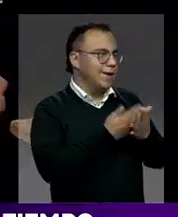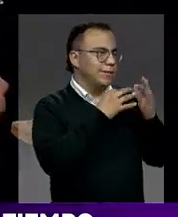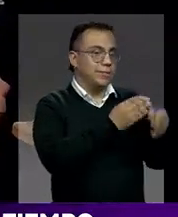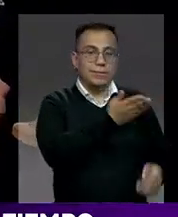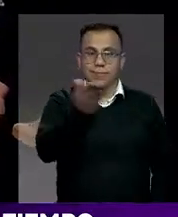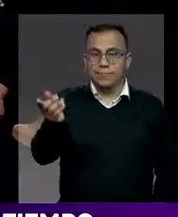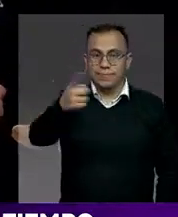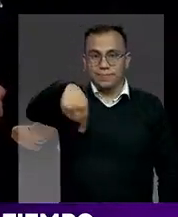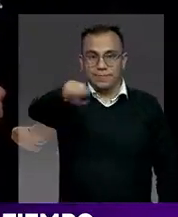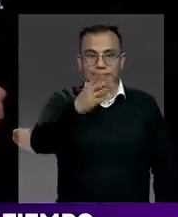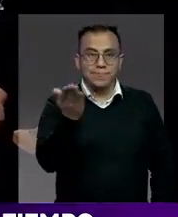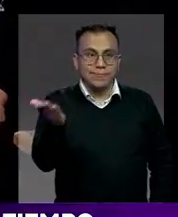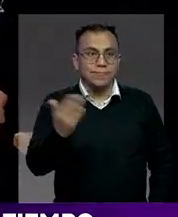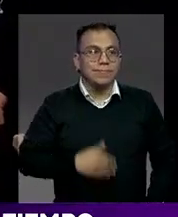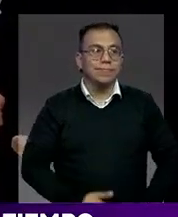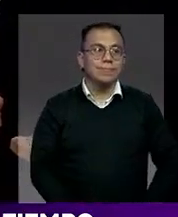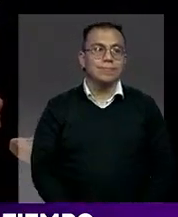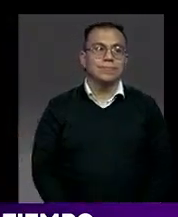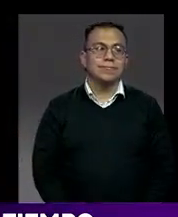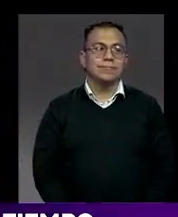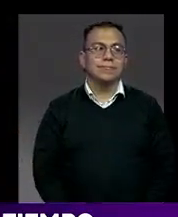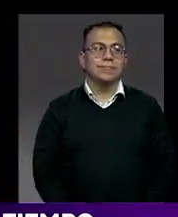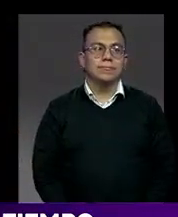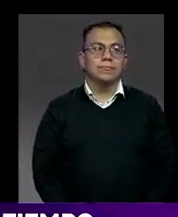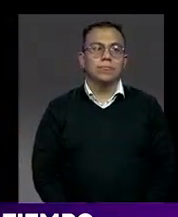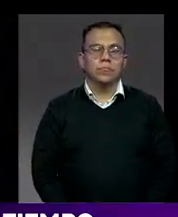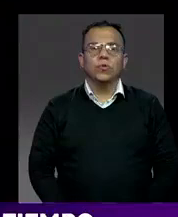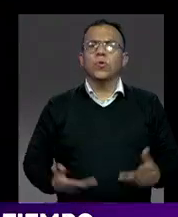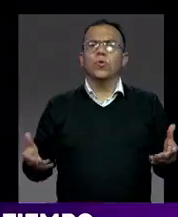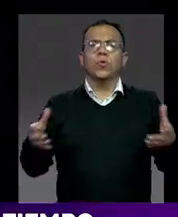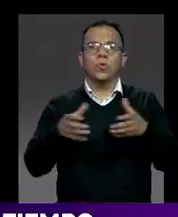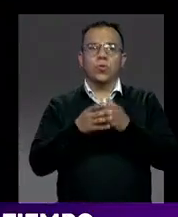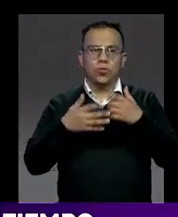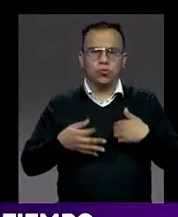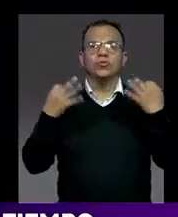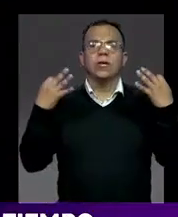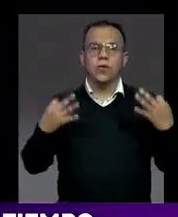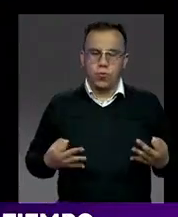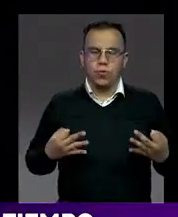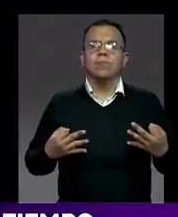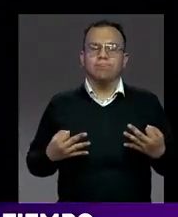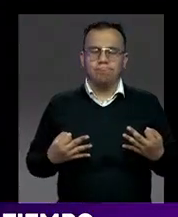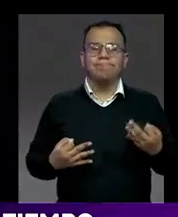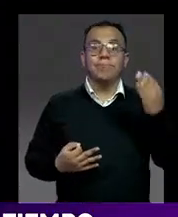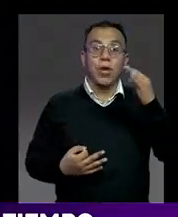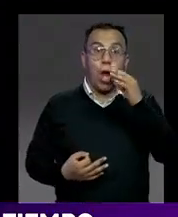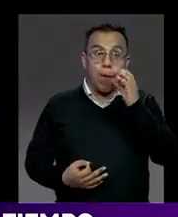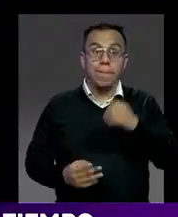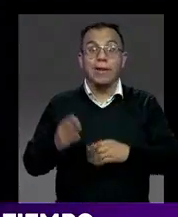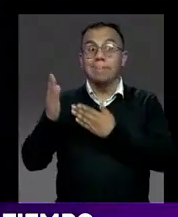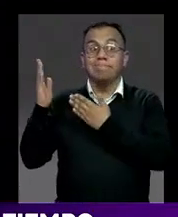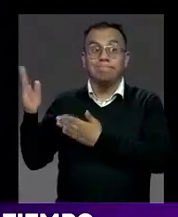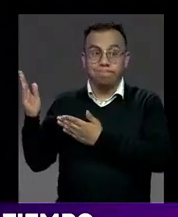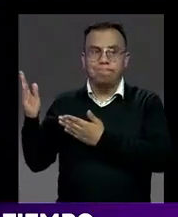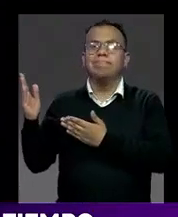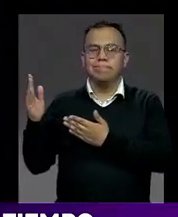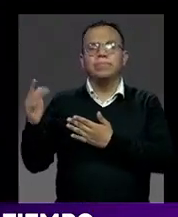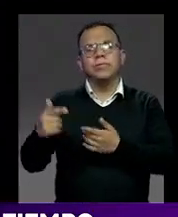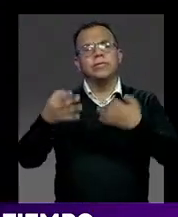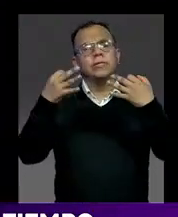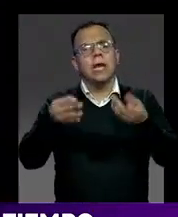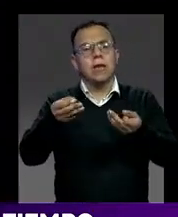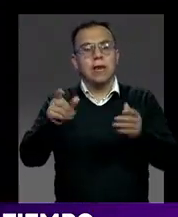luis pérez yo tengo la convicción que esa ley de compras